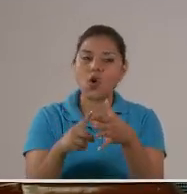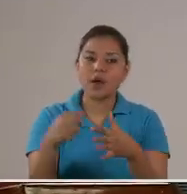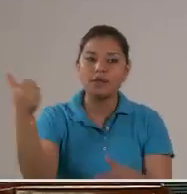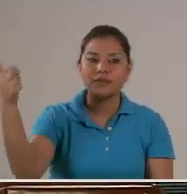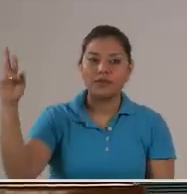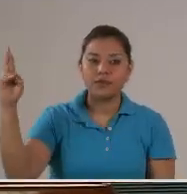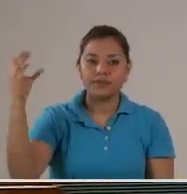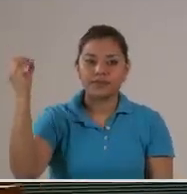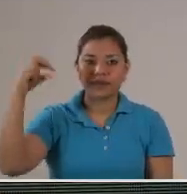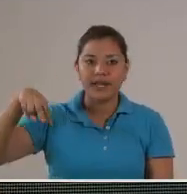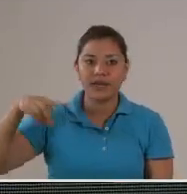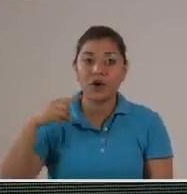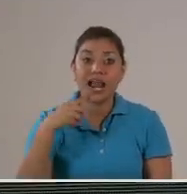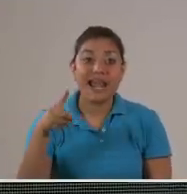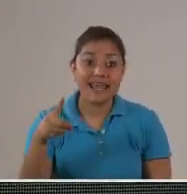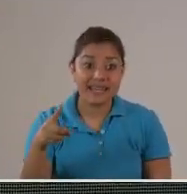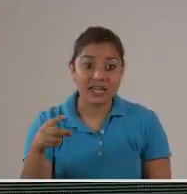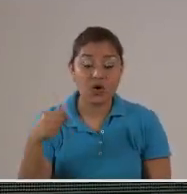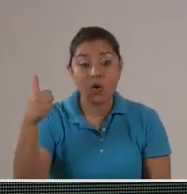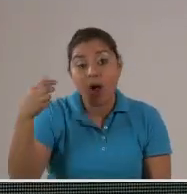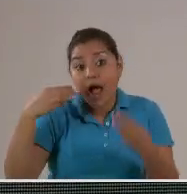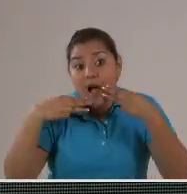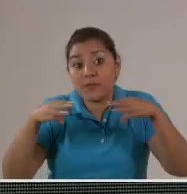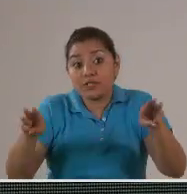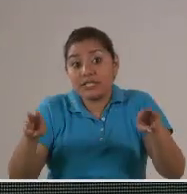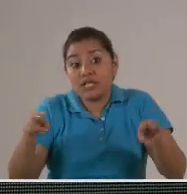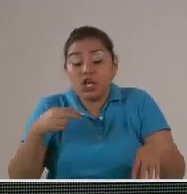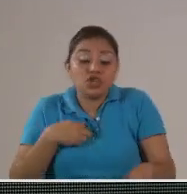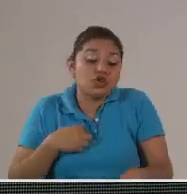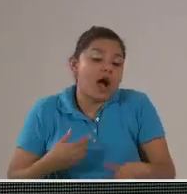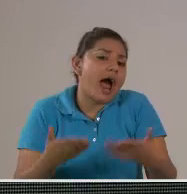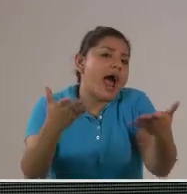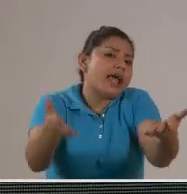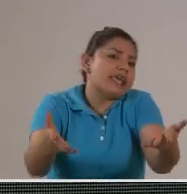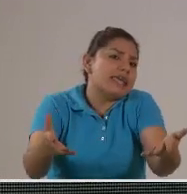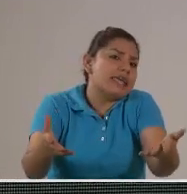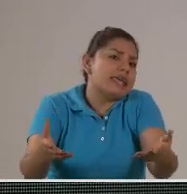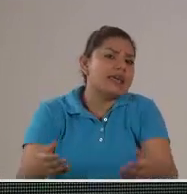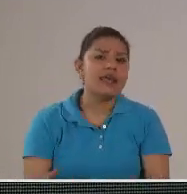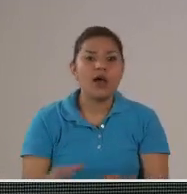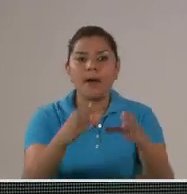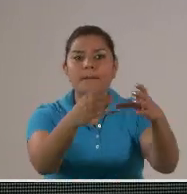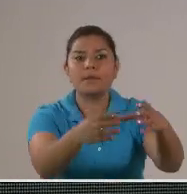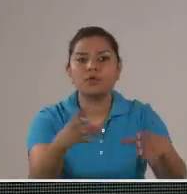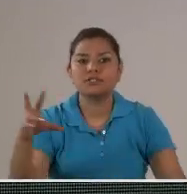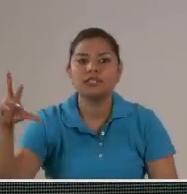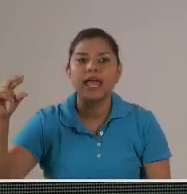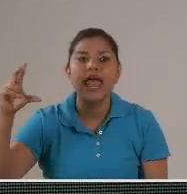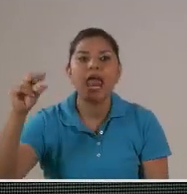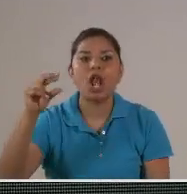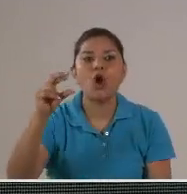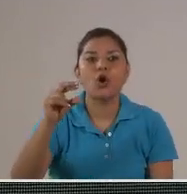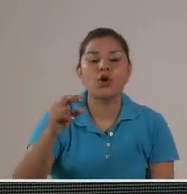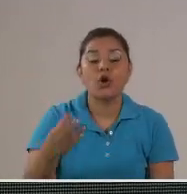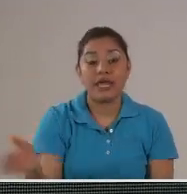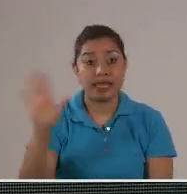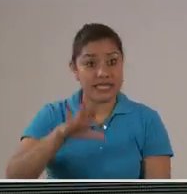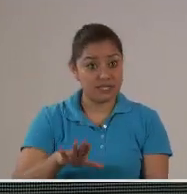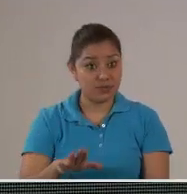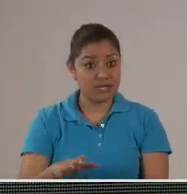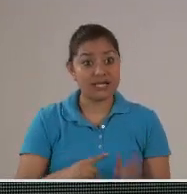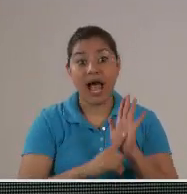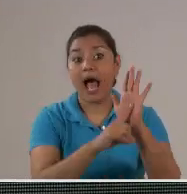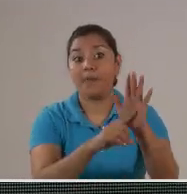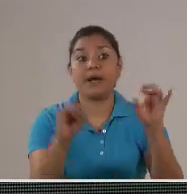yo yo yo puse el oro ahí y salió el becerro cu entero Ah así le dice